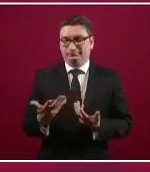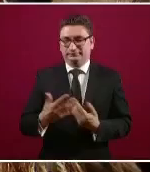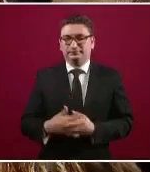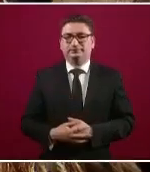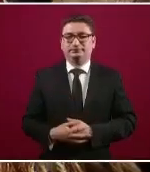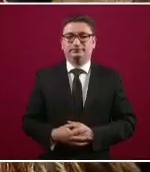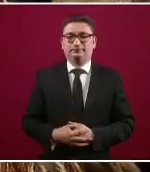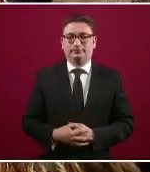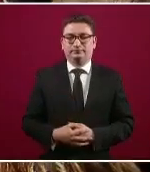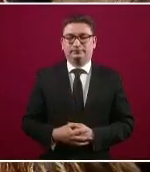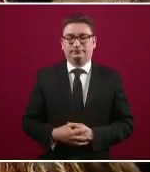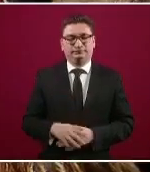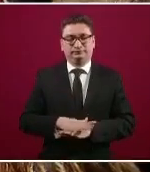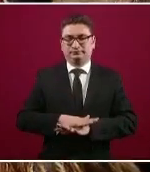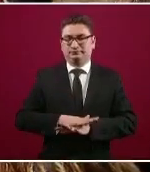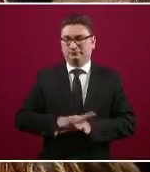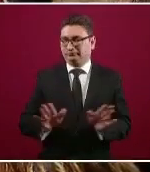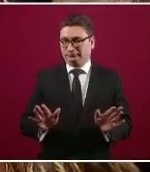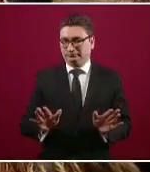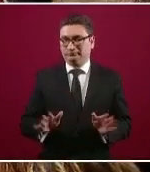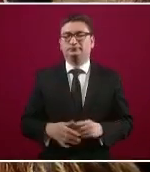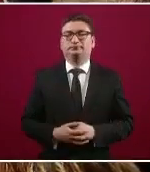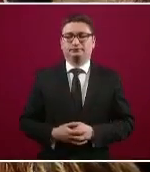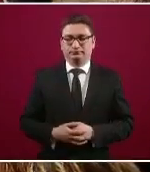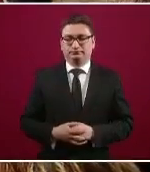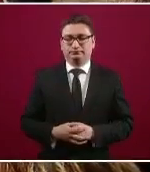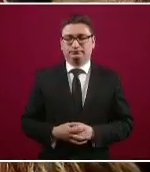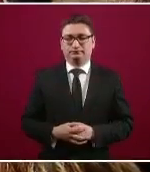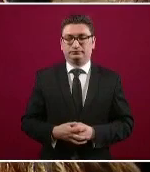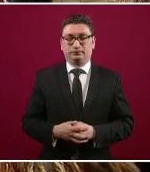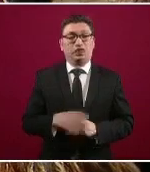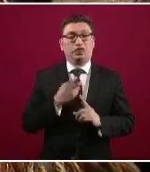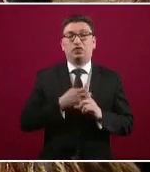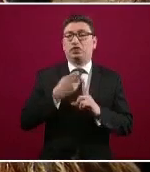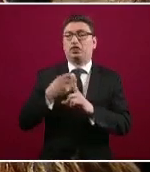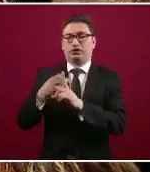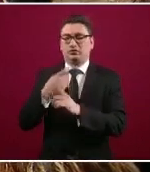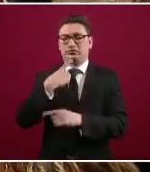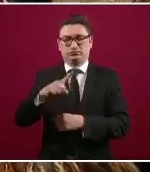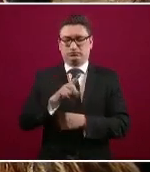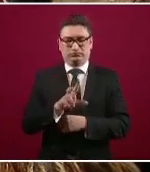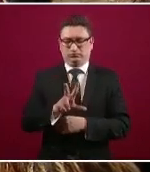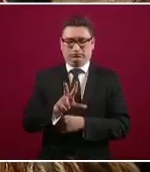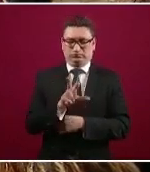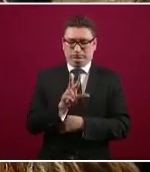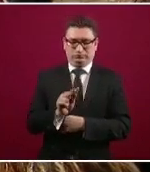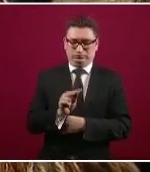Entonces, ya no es estar quejándose,